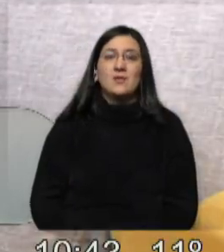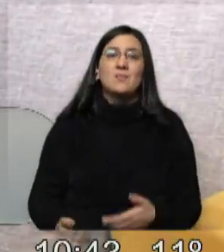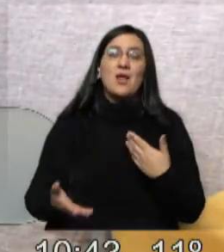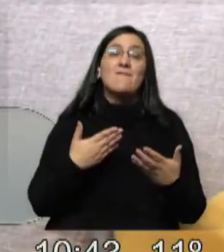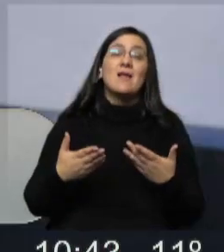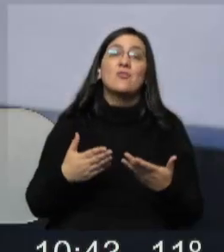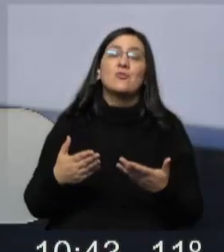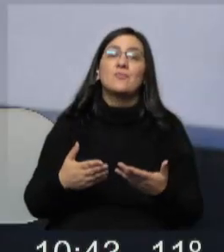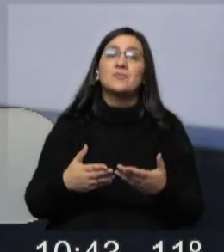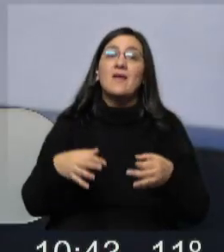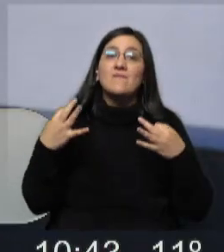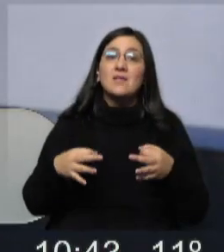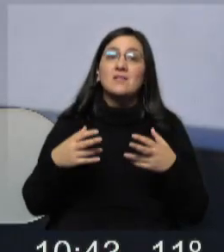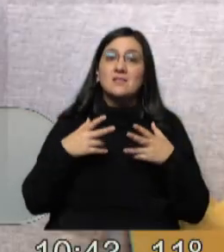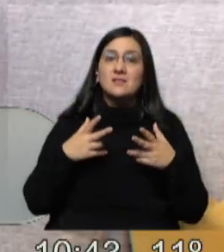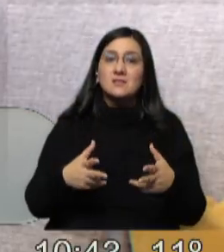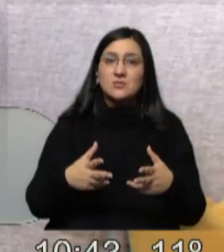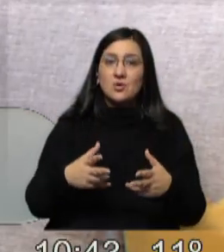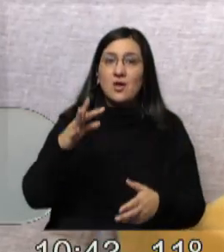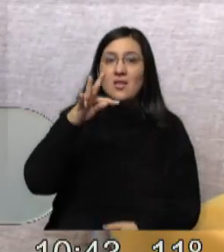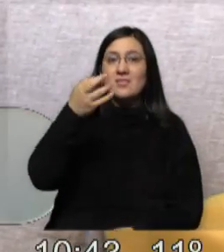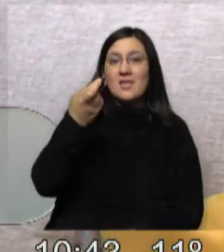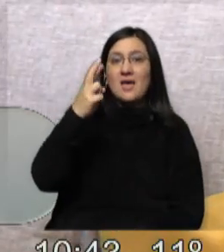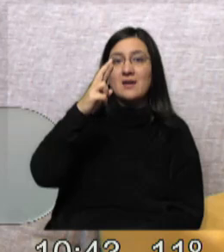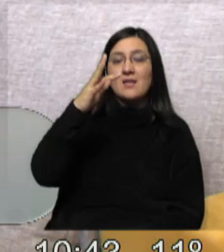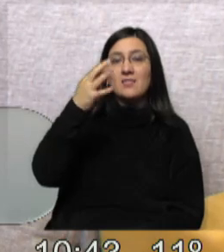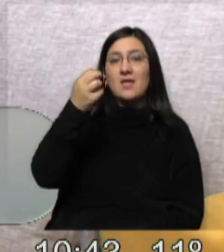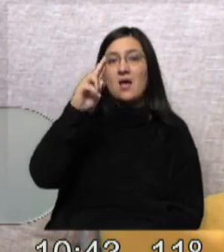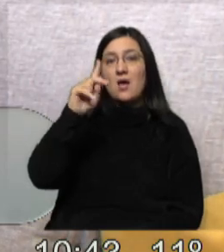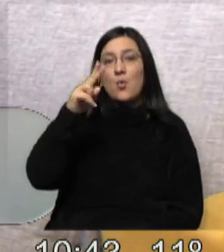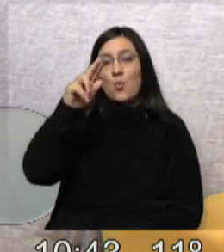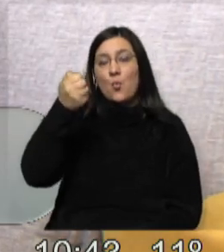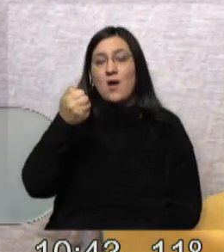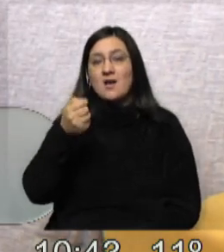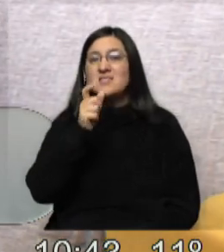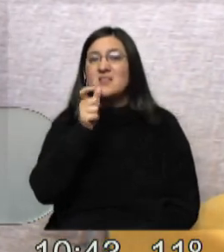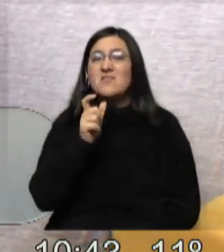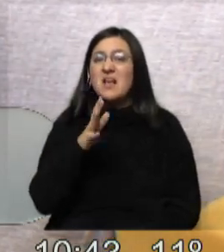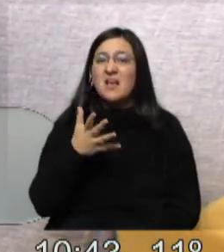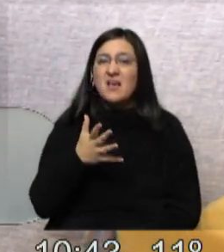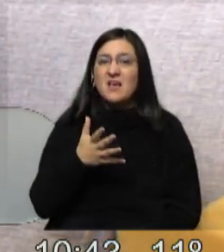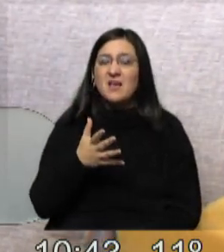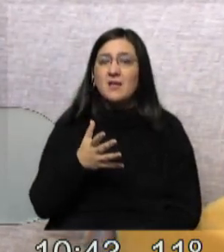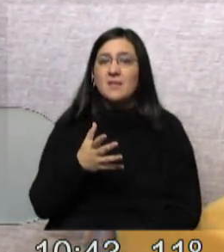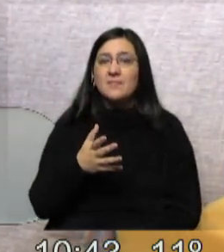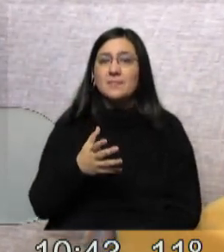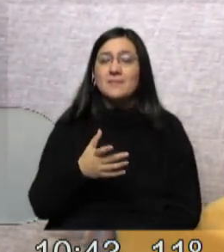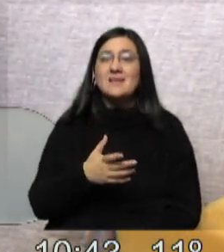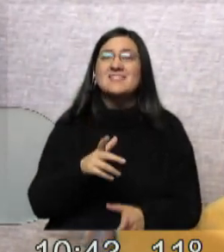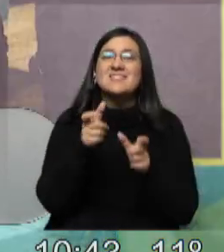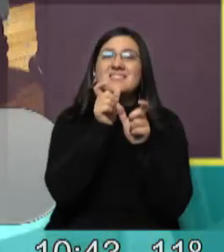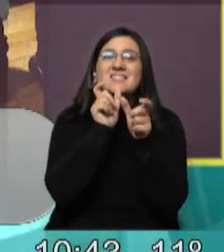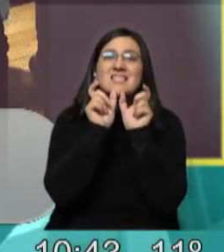Hablando de todo un poco. ¿Está bien dicho Tertagua? Tertagua, sí. Tertagua significa, fíjese, siempre se aprende algo nuevo, ¿no? Quiere decir carcajada